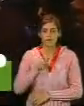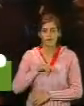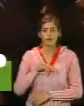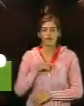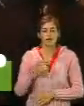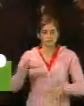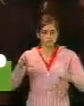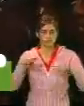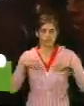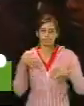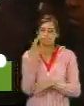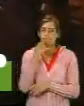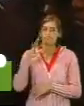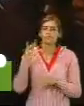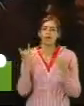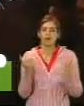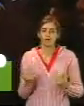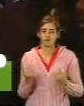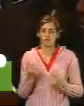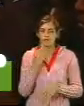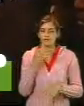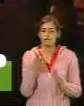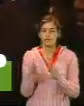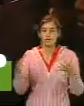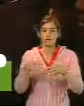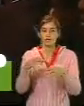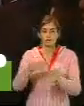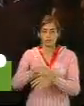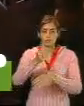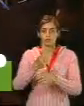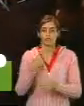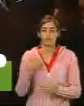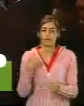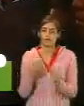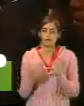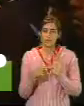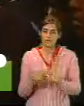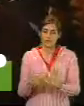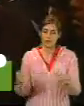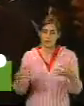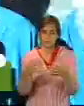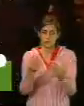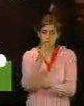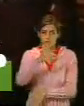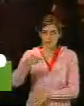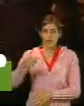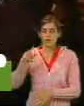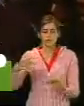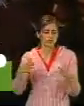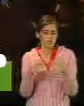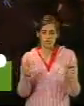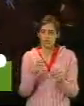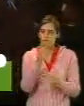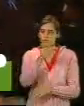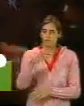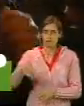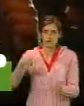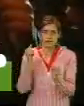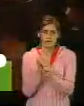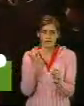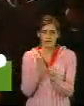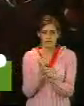estamos asumiendo el compromiso hoy día, no solamente el sindicato que yo represento con mis compañeros, sino todos mis compañeros trabajadores,